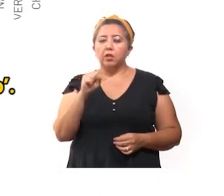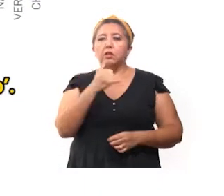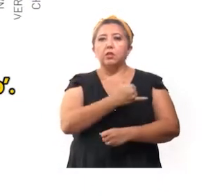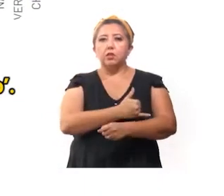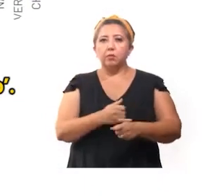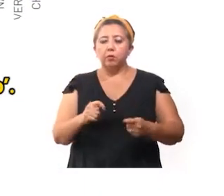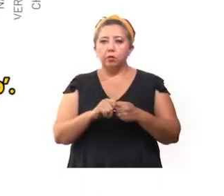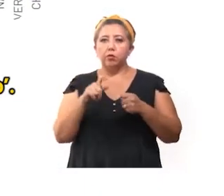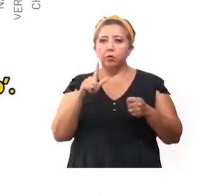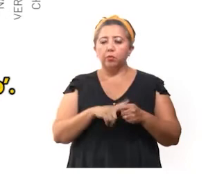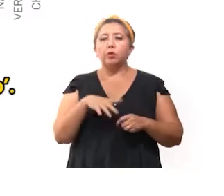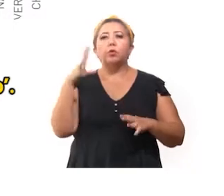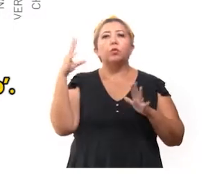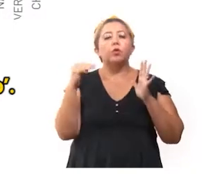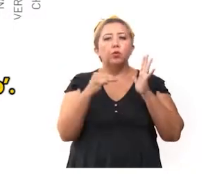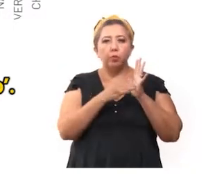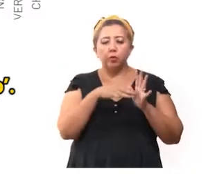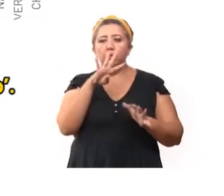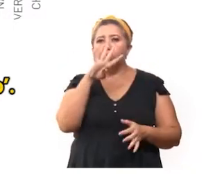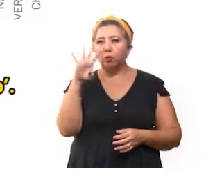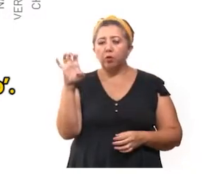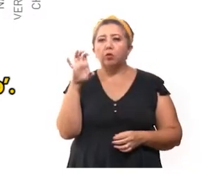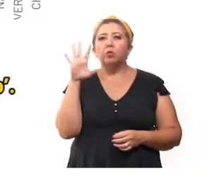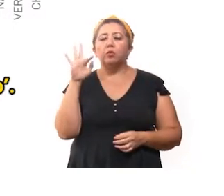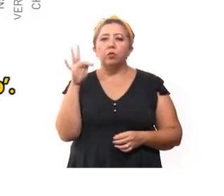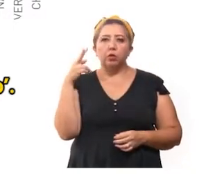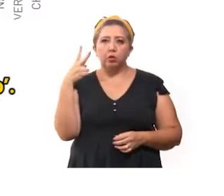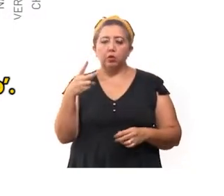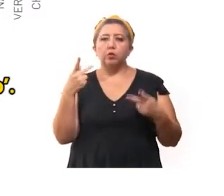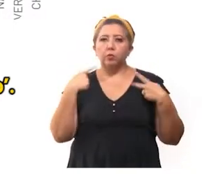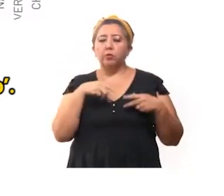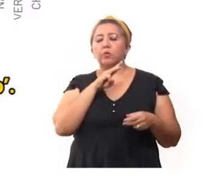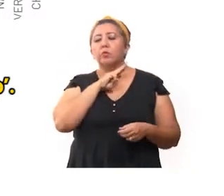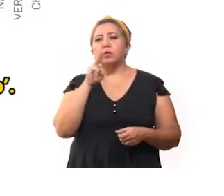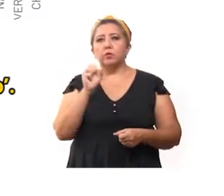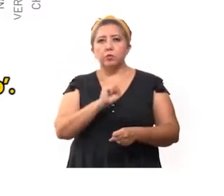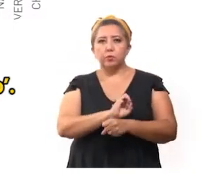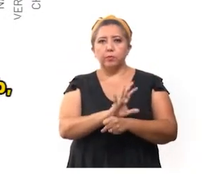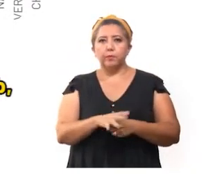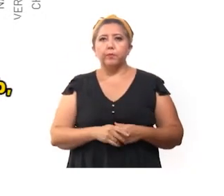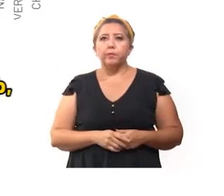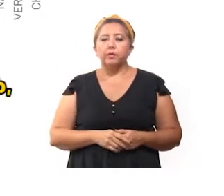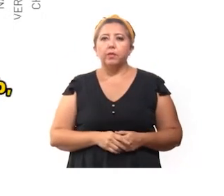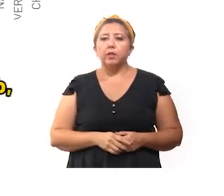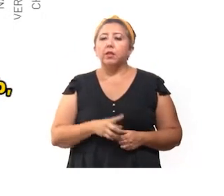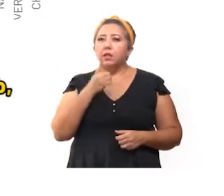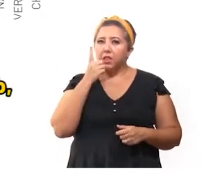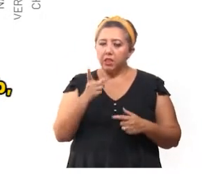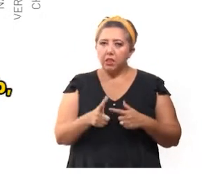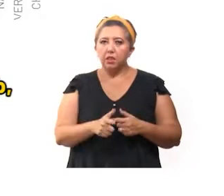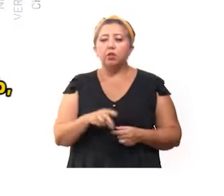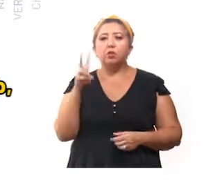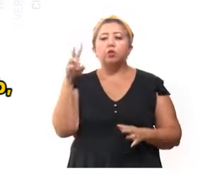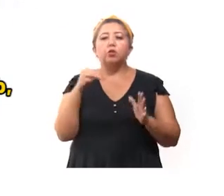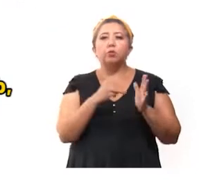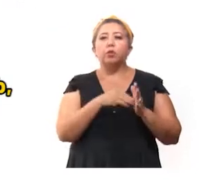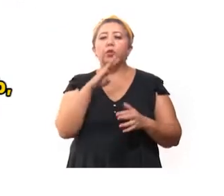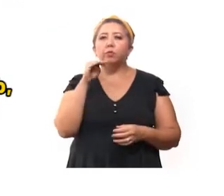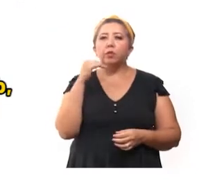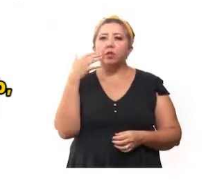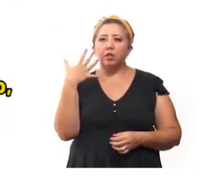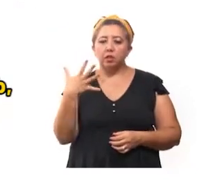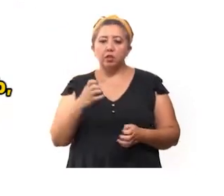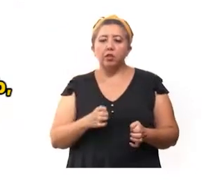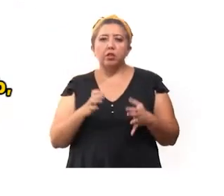En total son 4.442 las personas fallecidas a causa del coronavirus. De los casos activos, 2.095